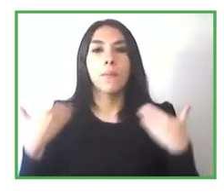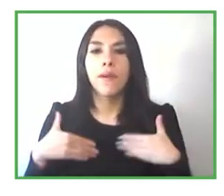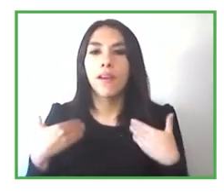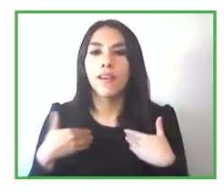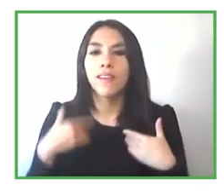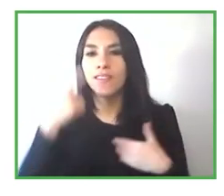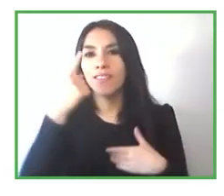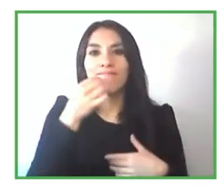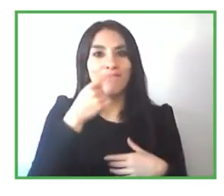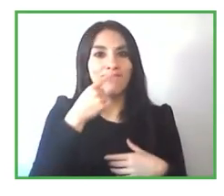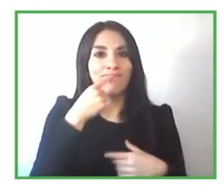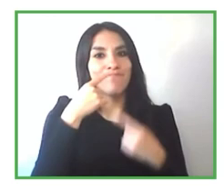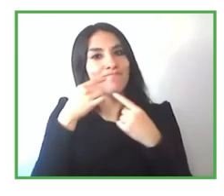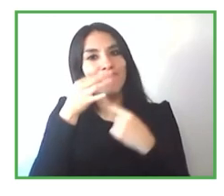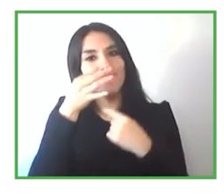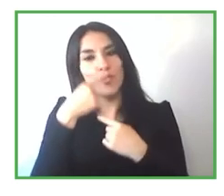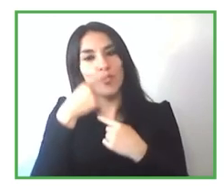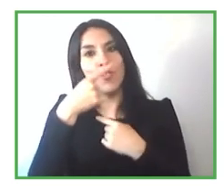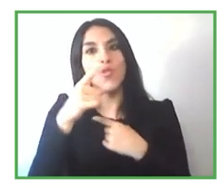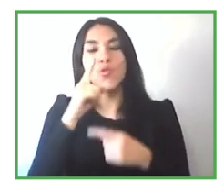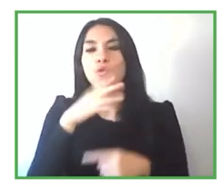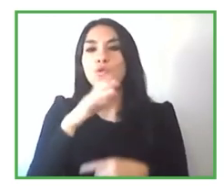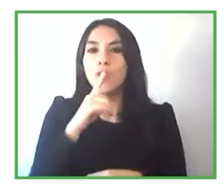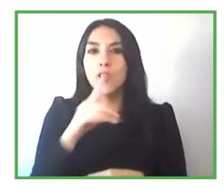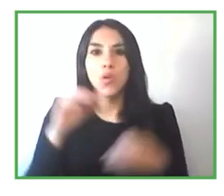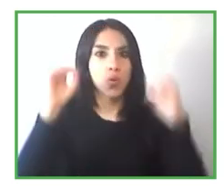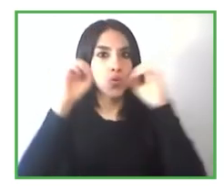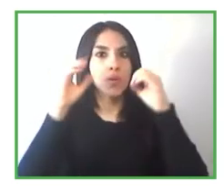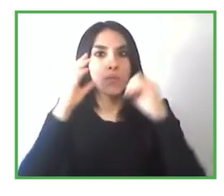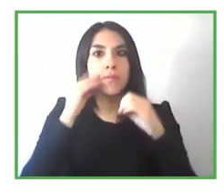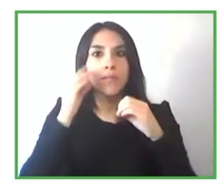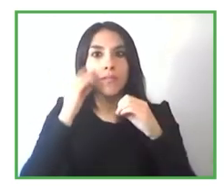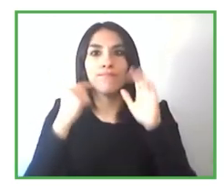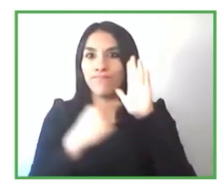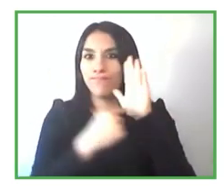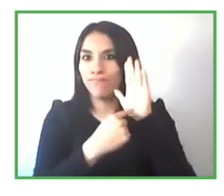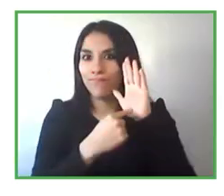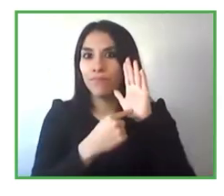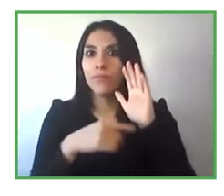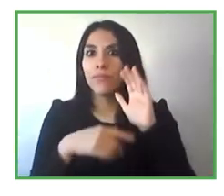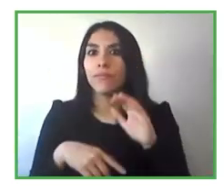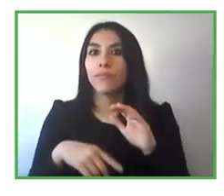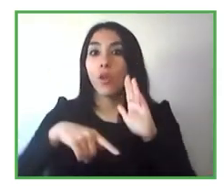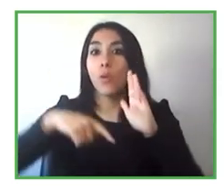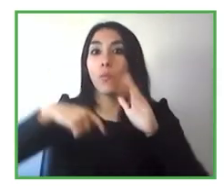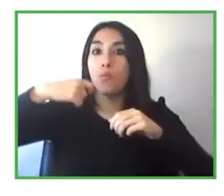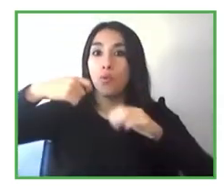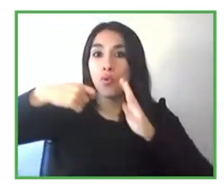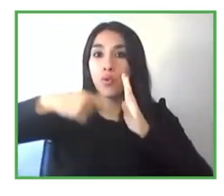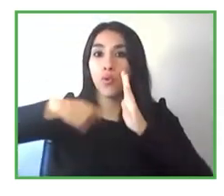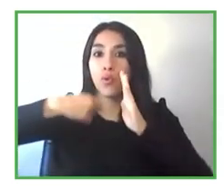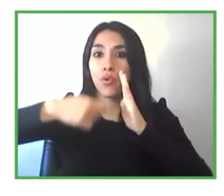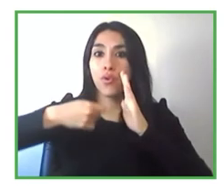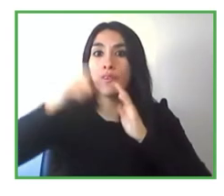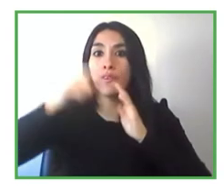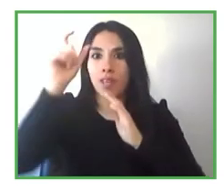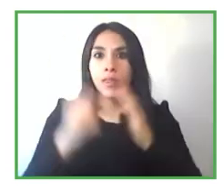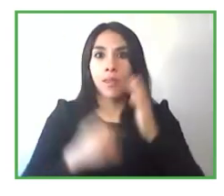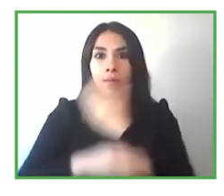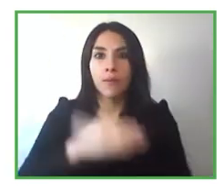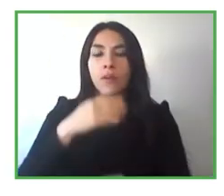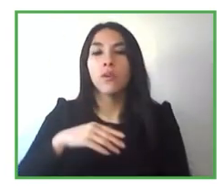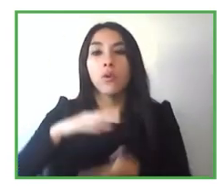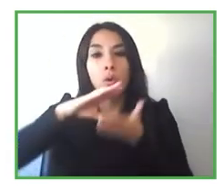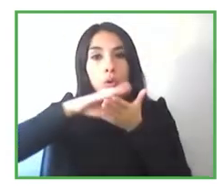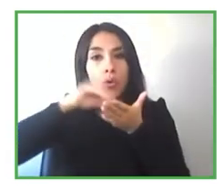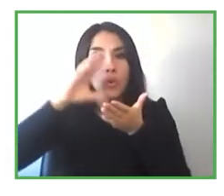realmente experiencias negativas de ese tipo con el programa, pero sí estamos aprendiendo continuamente. Cuando comenzamos